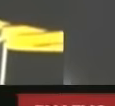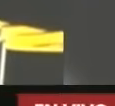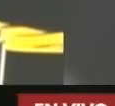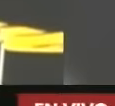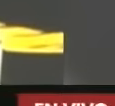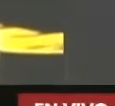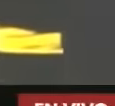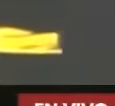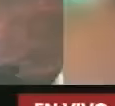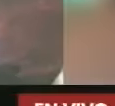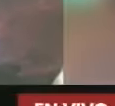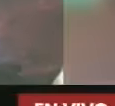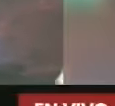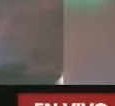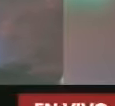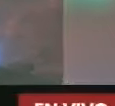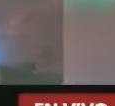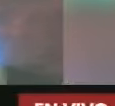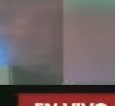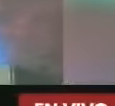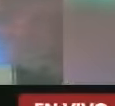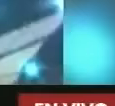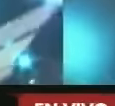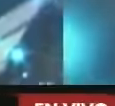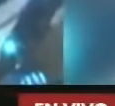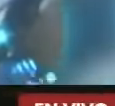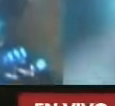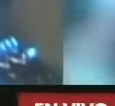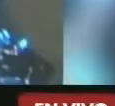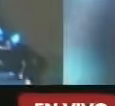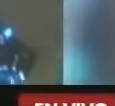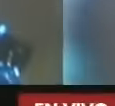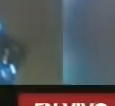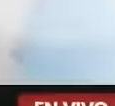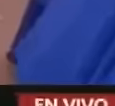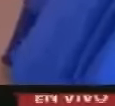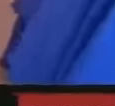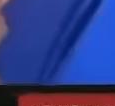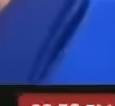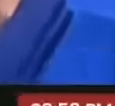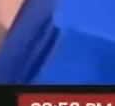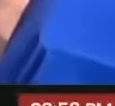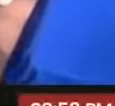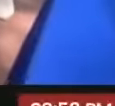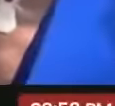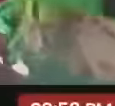a nuestros libertadores en un desfile que mostró grandes momentos de la historia de Venezuela.